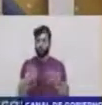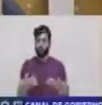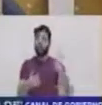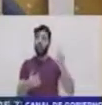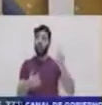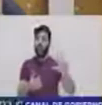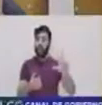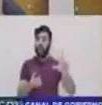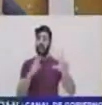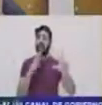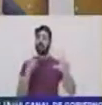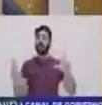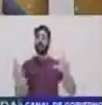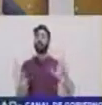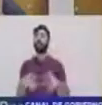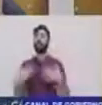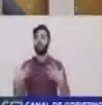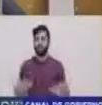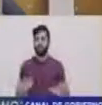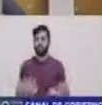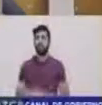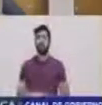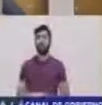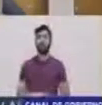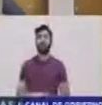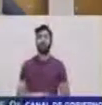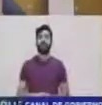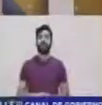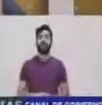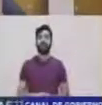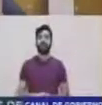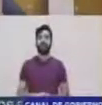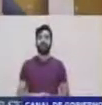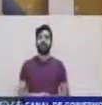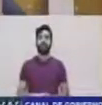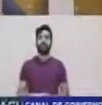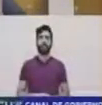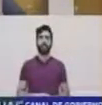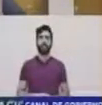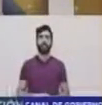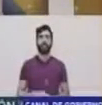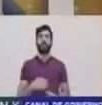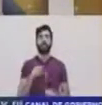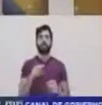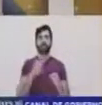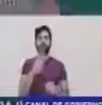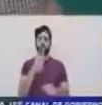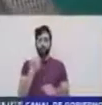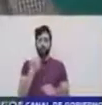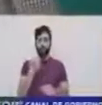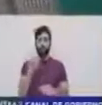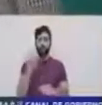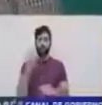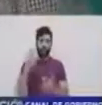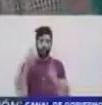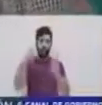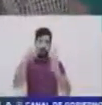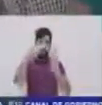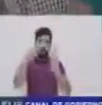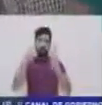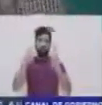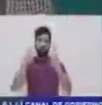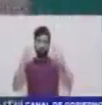L, si elevamos al cuadrado, este cuadrado de acá, lo podemos eliminar con la raíz, y me quedaría acá,